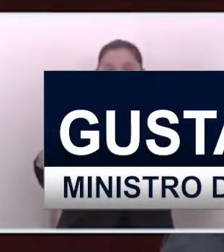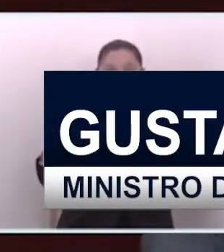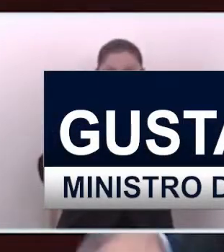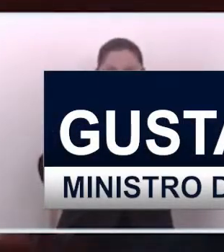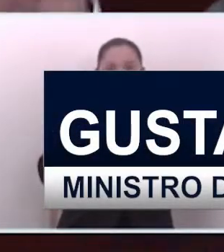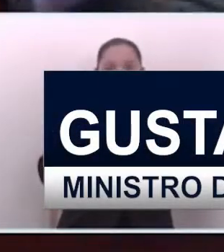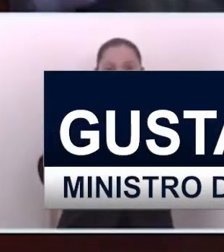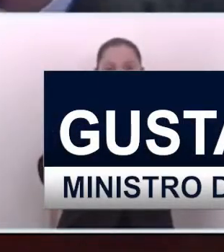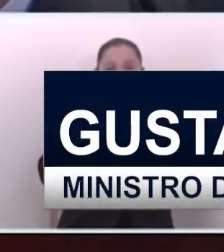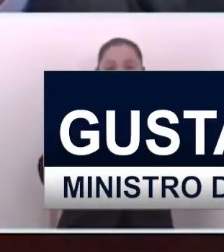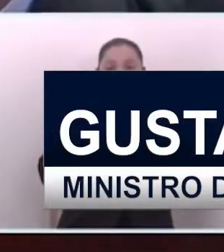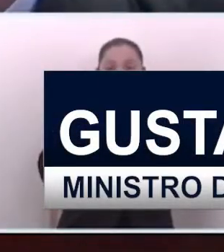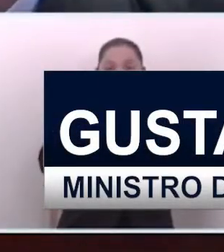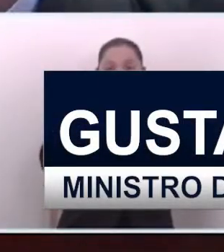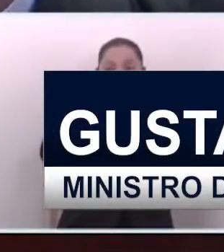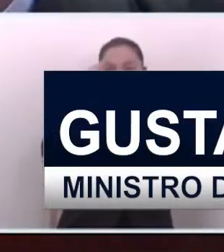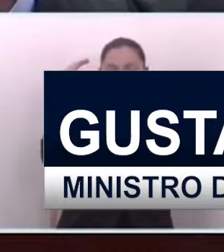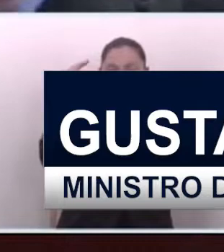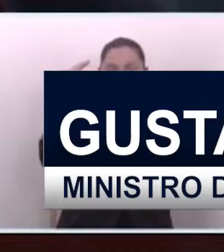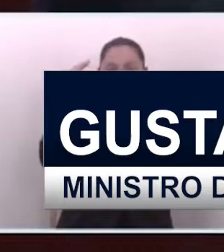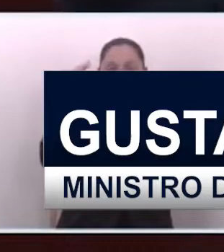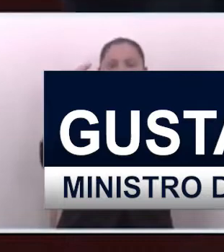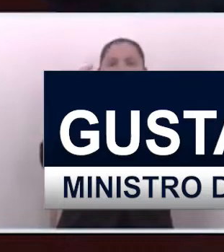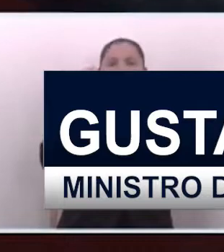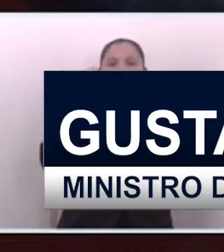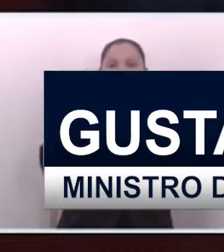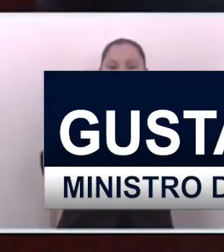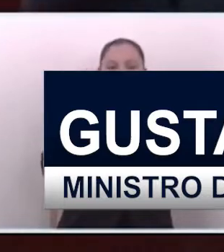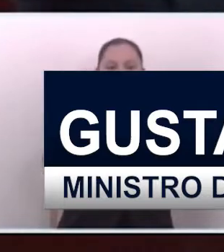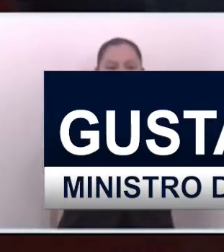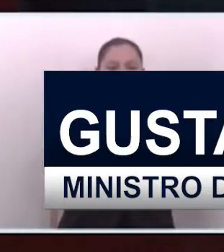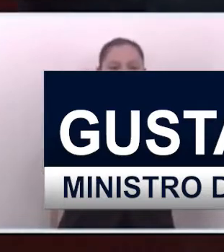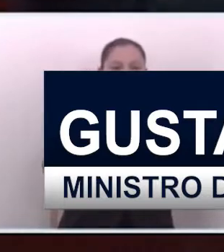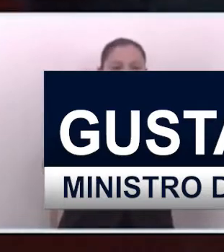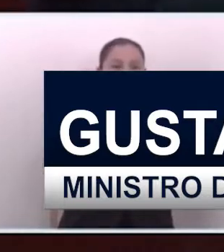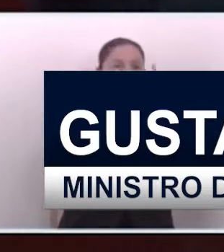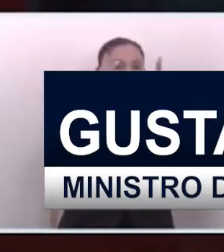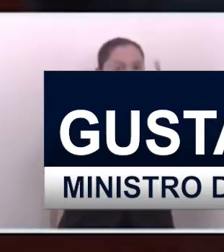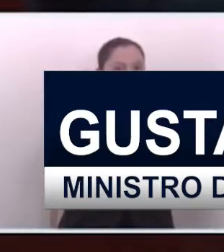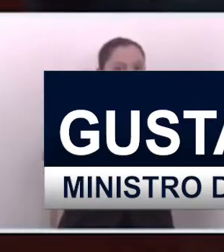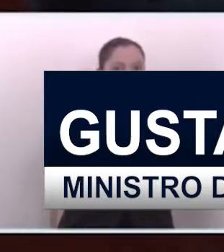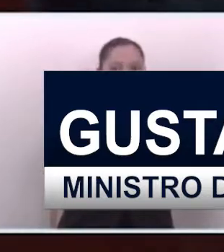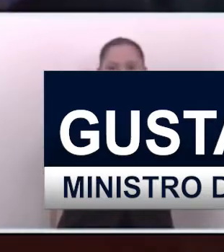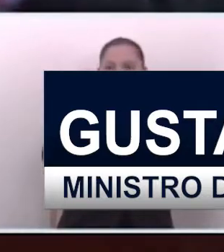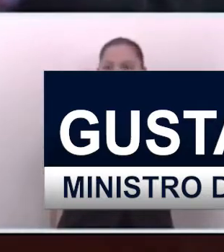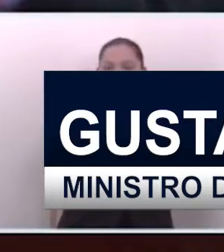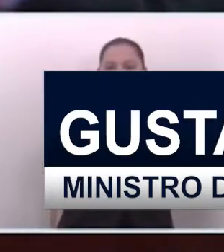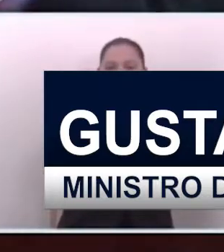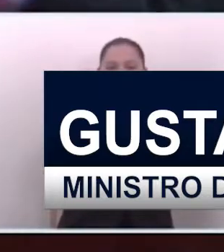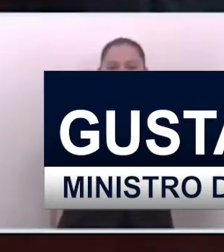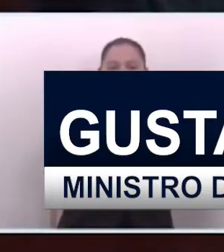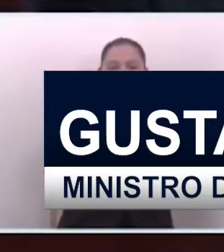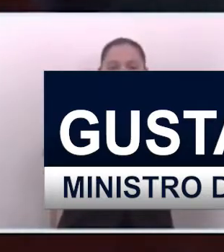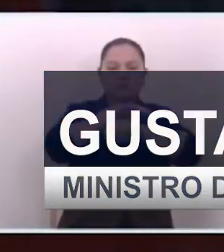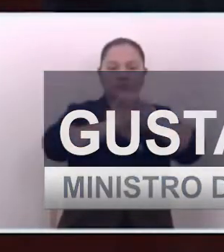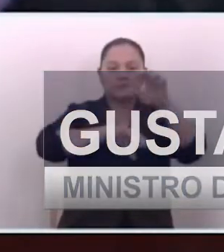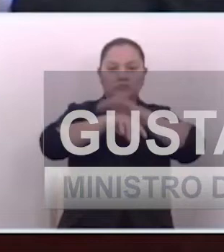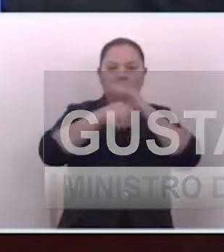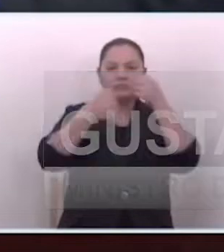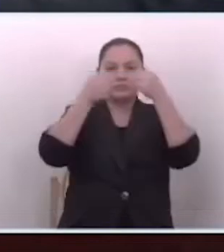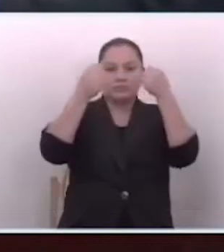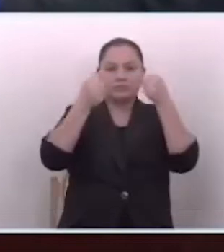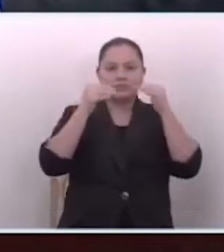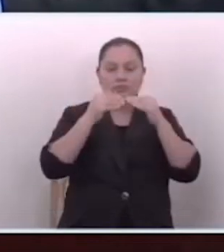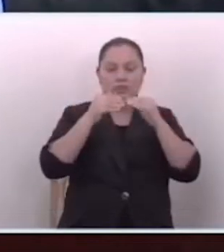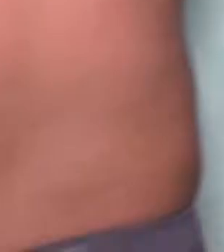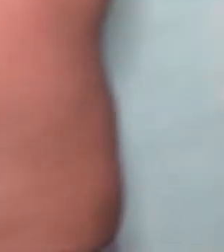internacionales cuyos países en una guerra similar hubieran invertido completamente el número de capturas contra el número